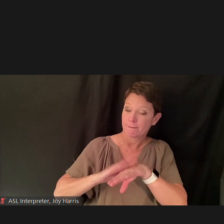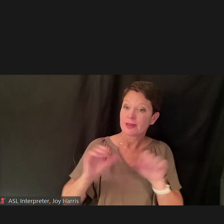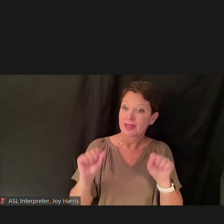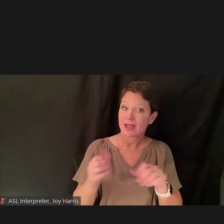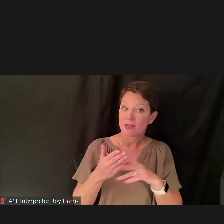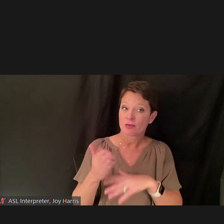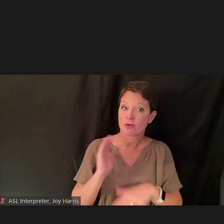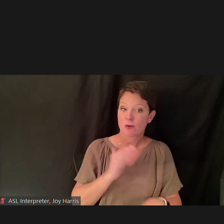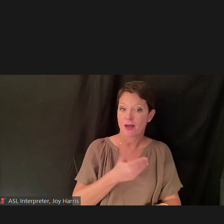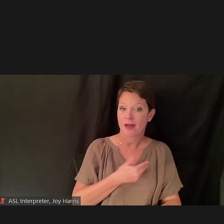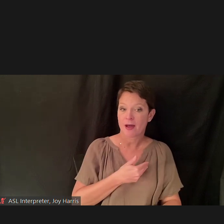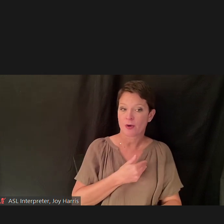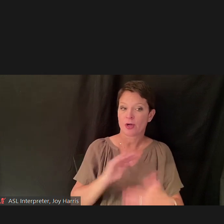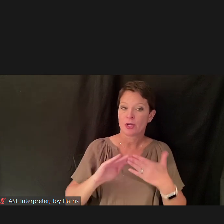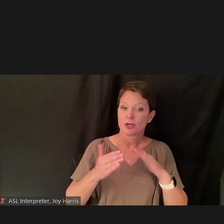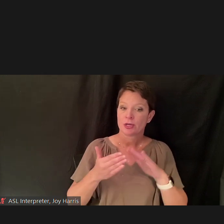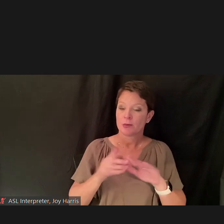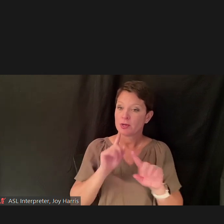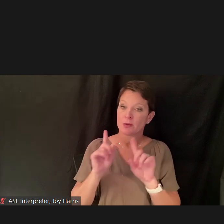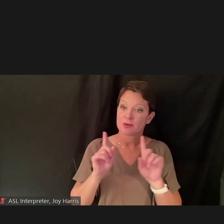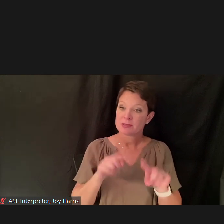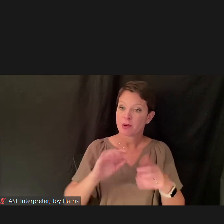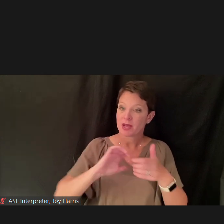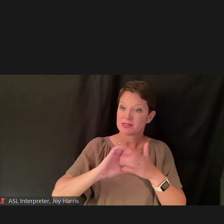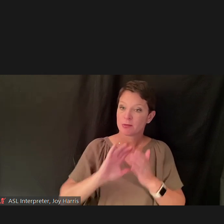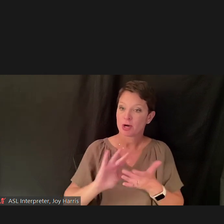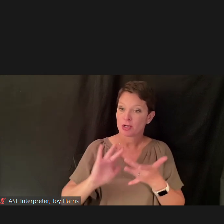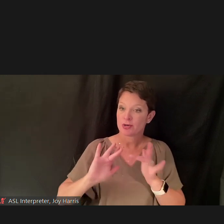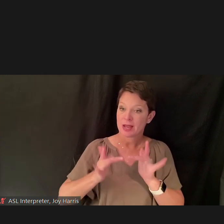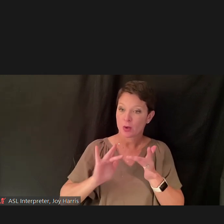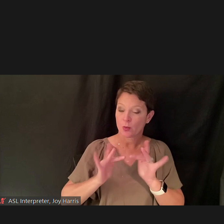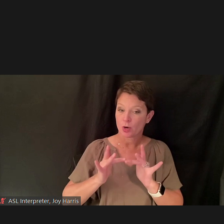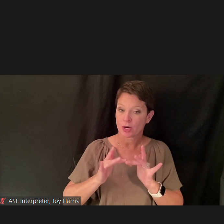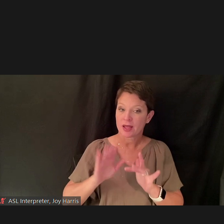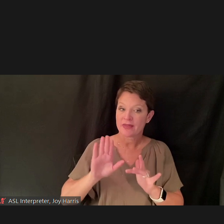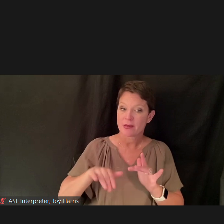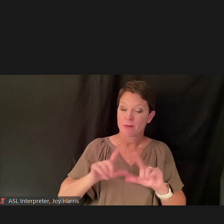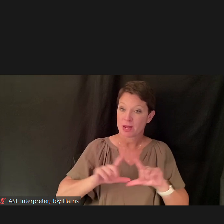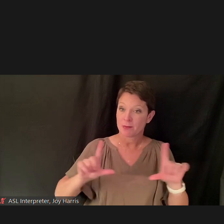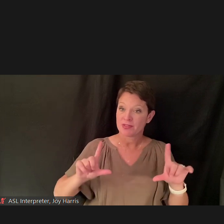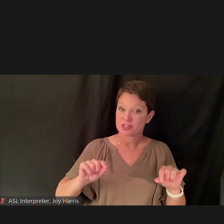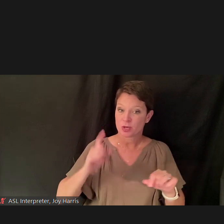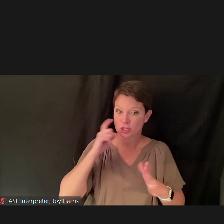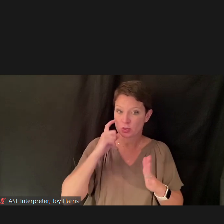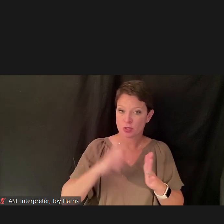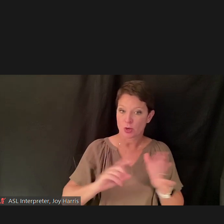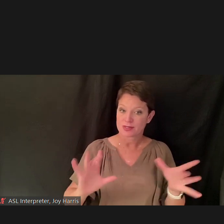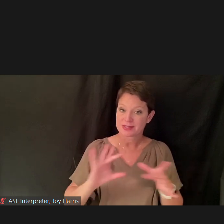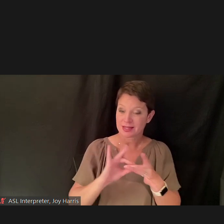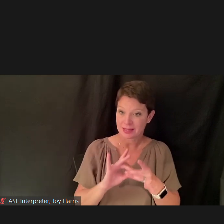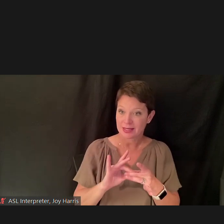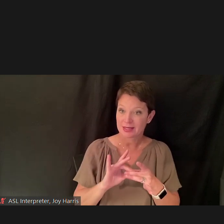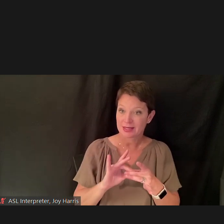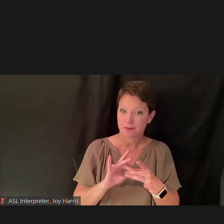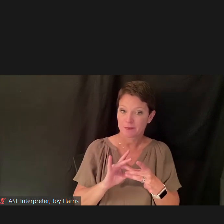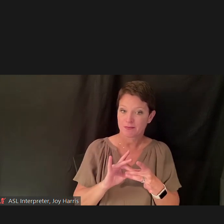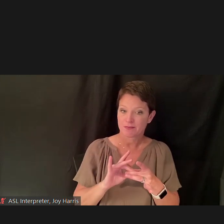Through our community Puede. response partner network, at the bottom of the screen you'll see the link. Al final,